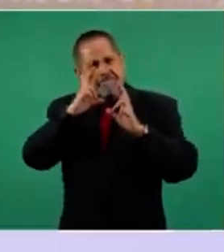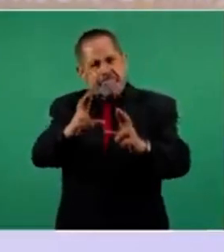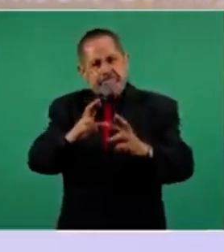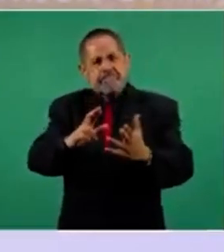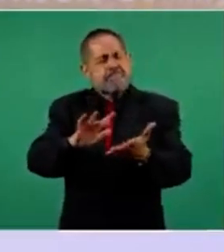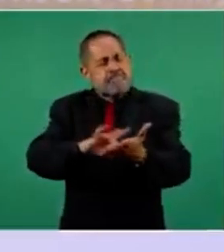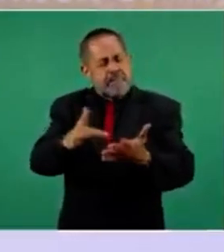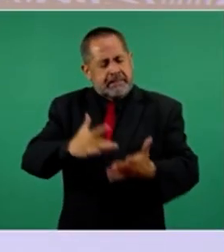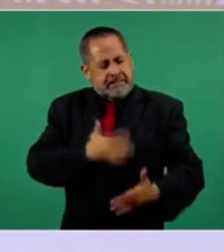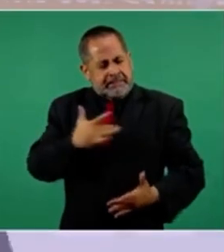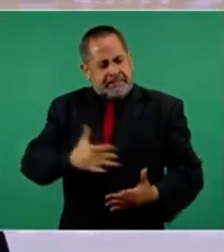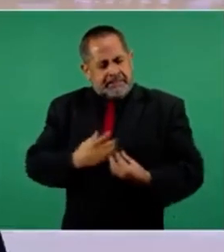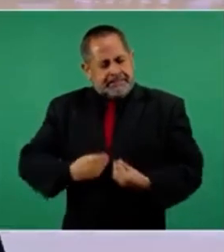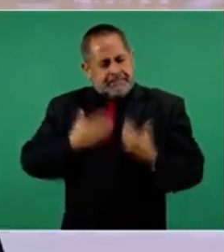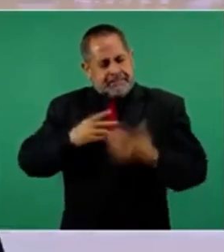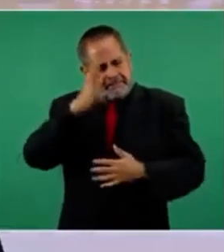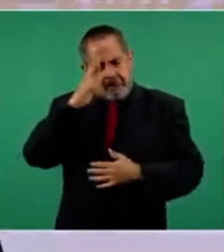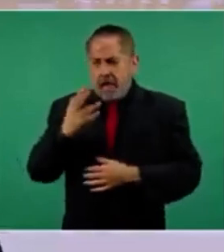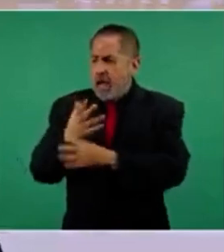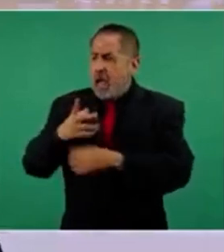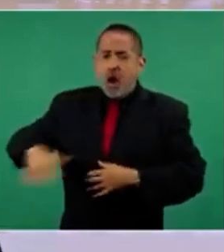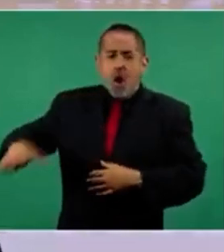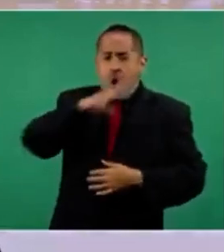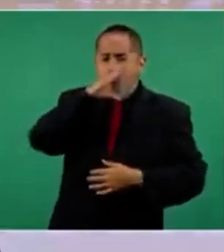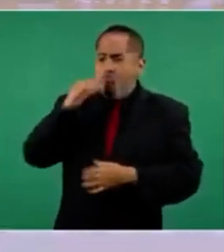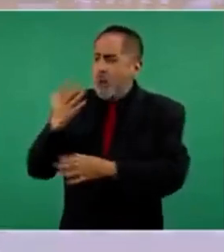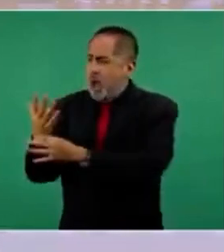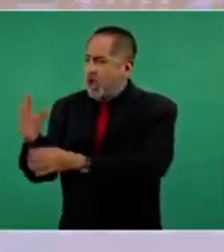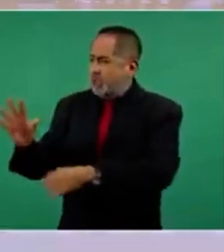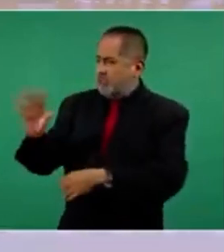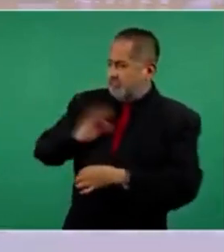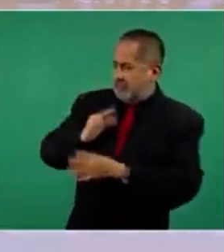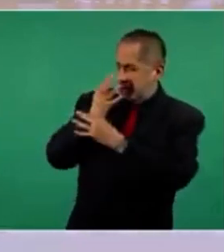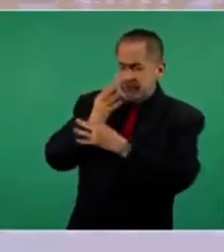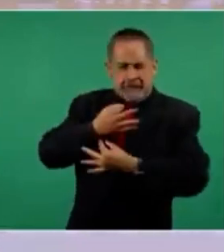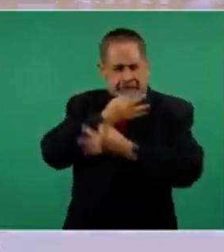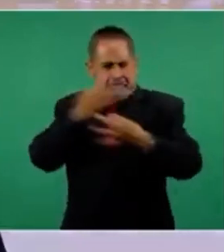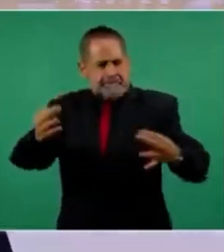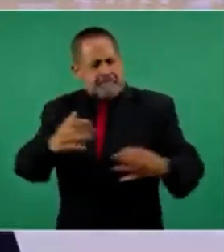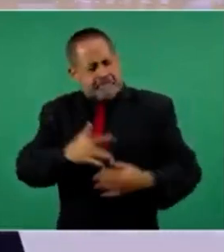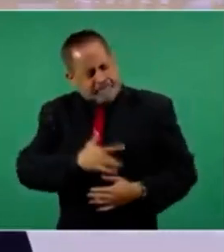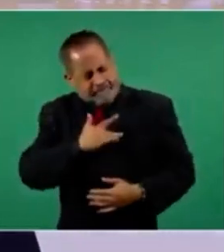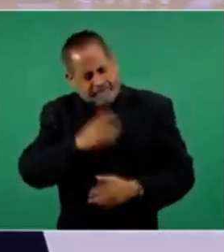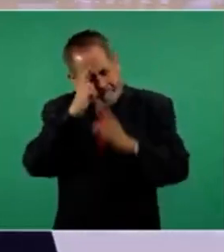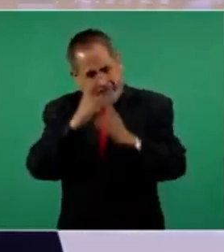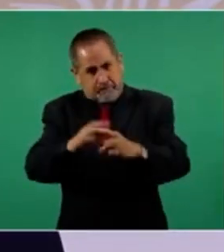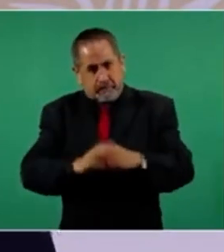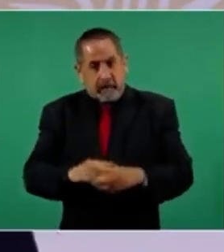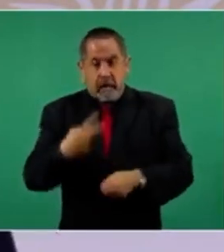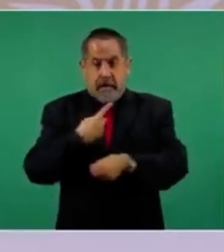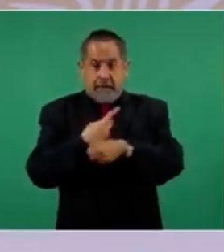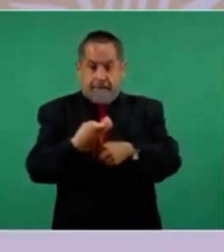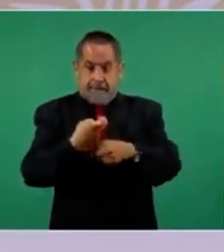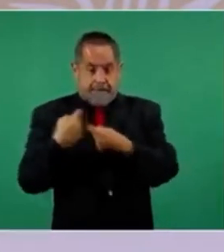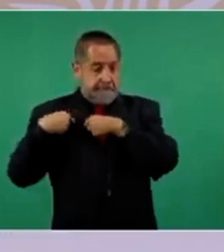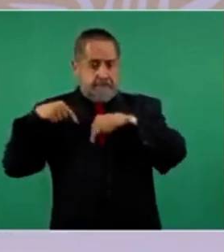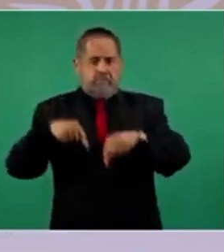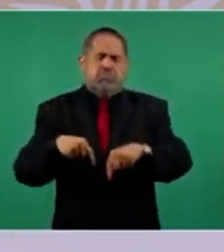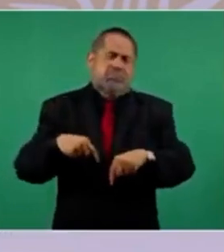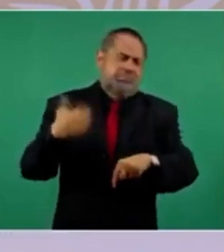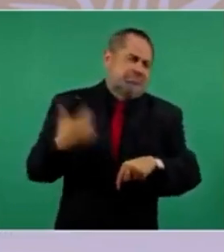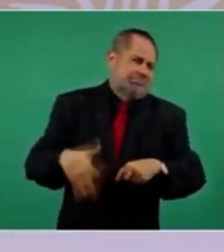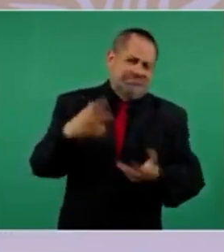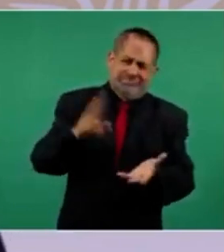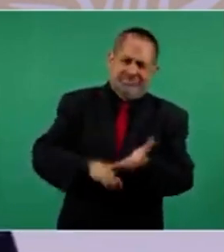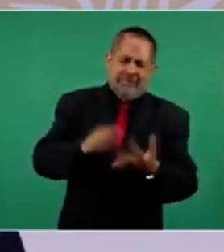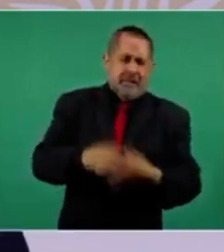agradezco profundamente en nombre de mi pueblo. La decisión de invitarnos tiene un valor inconmensurablemente mayor